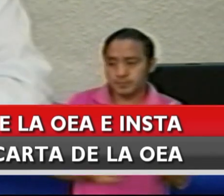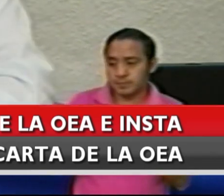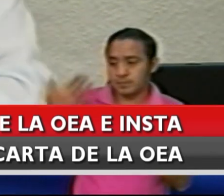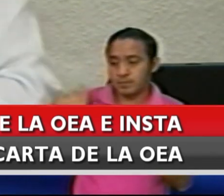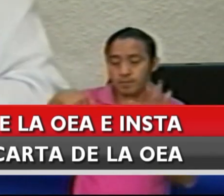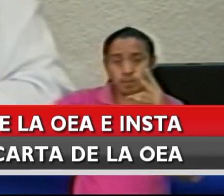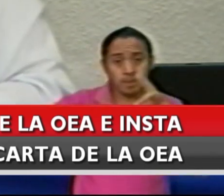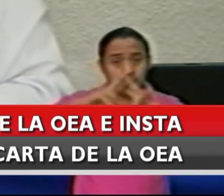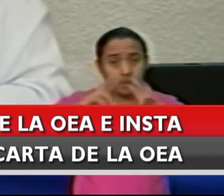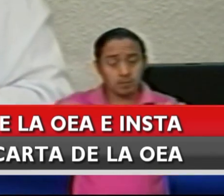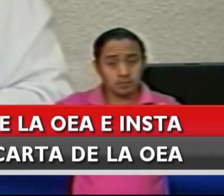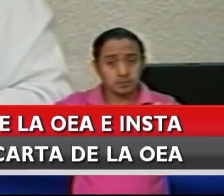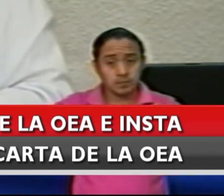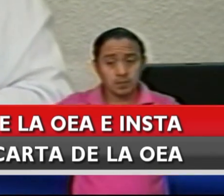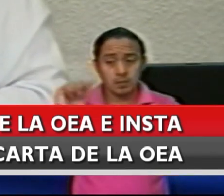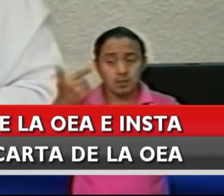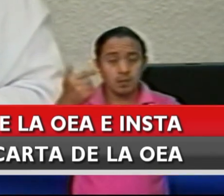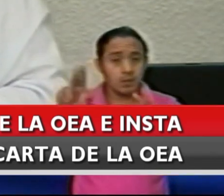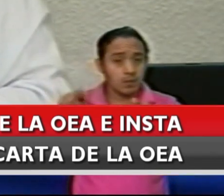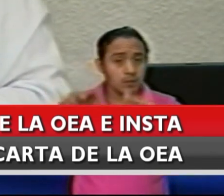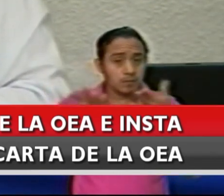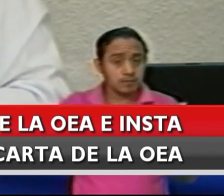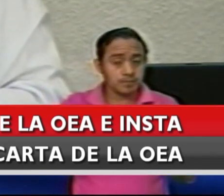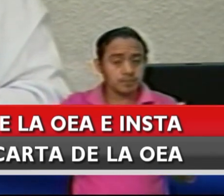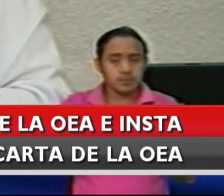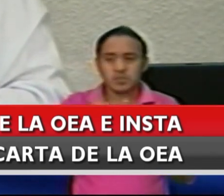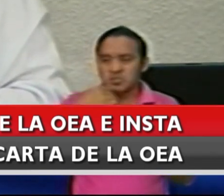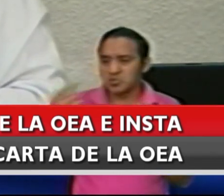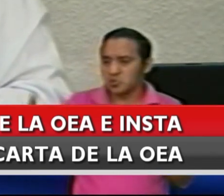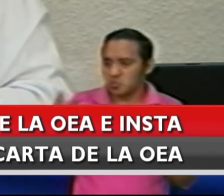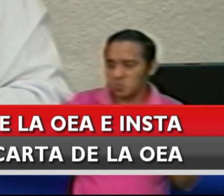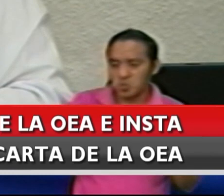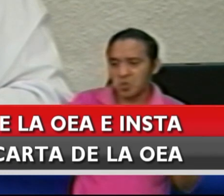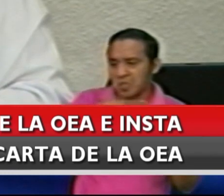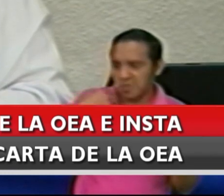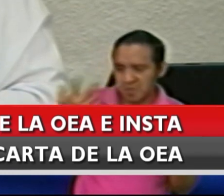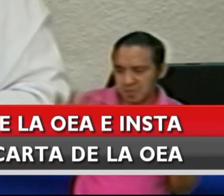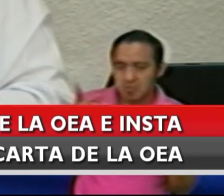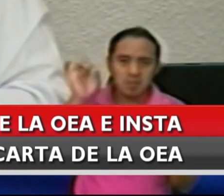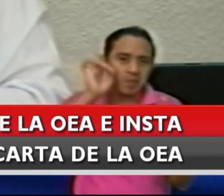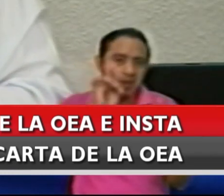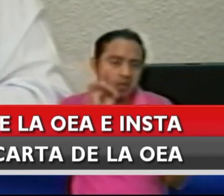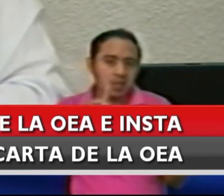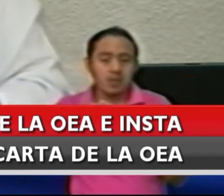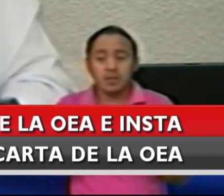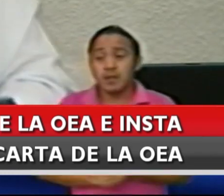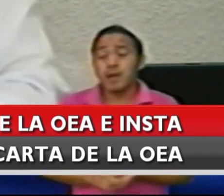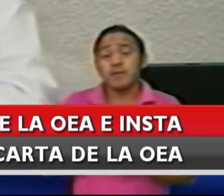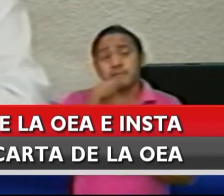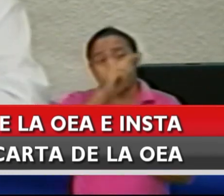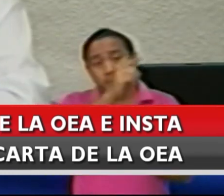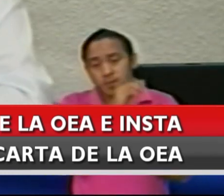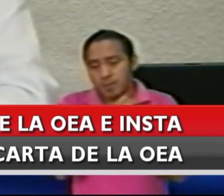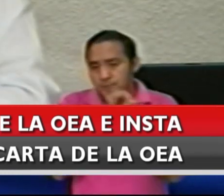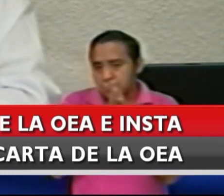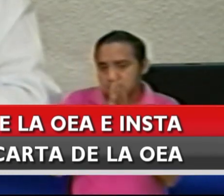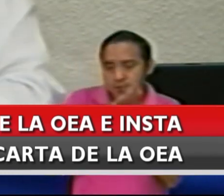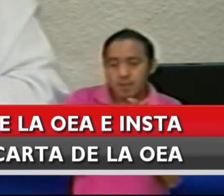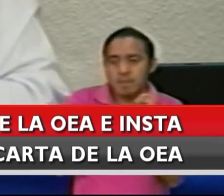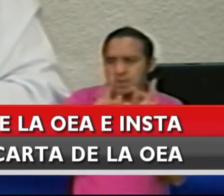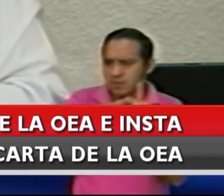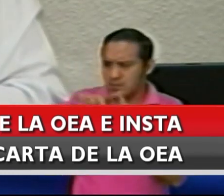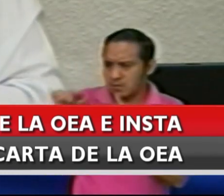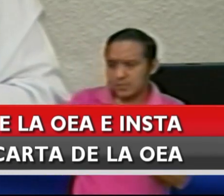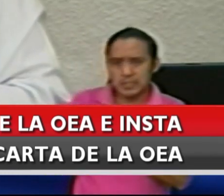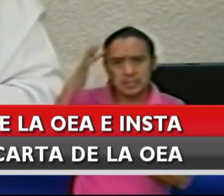en nuestro país el pasado 7 de noviembre carecen de legitimidad democrática, obedeciendo a intereses de traidores de la